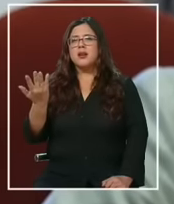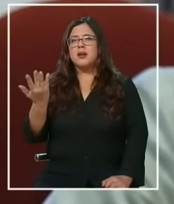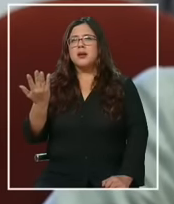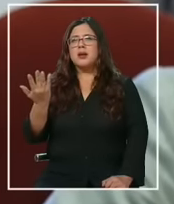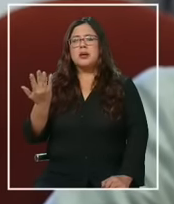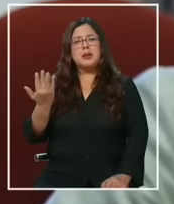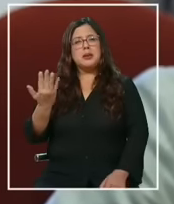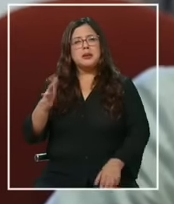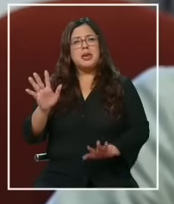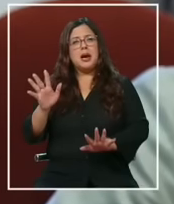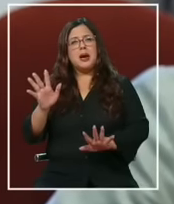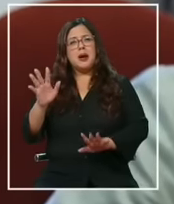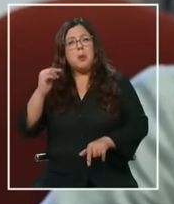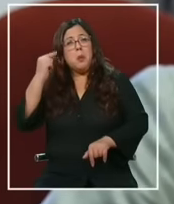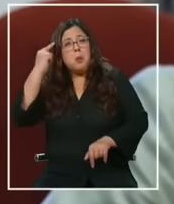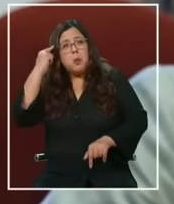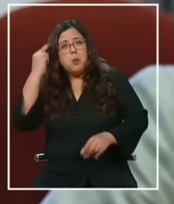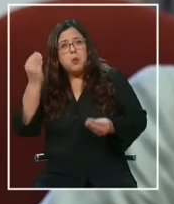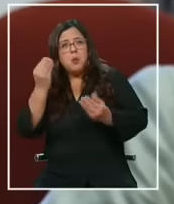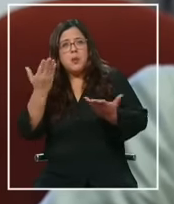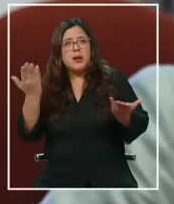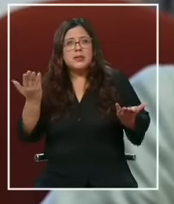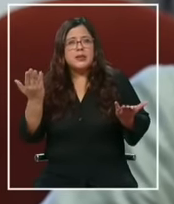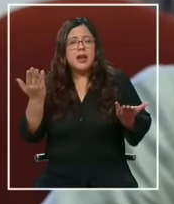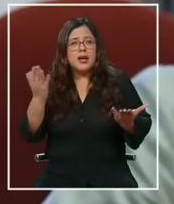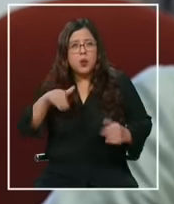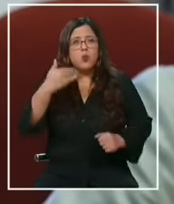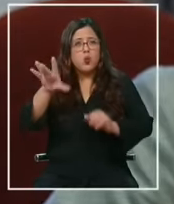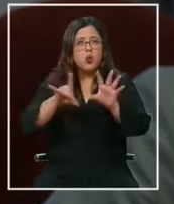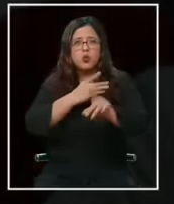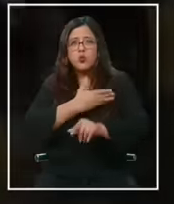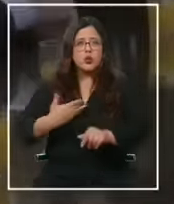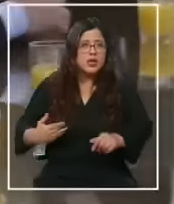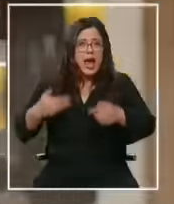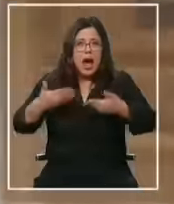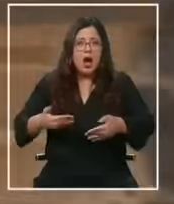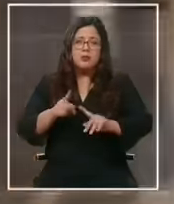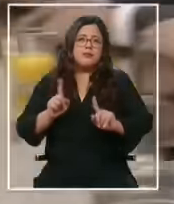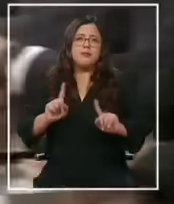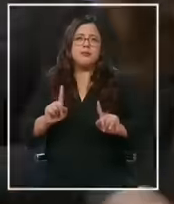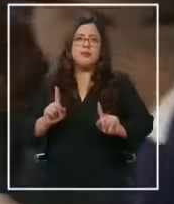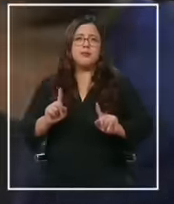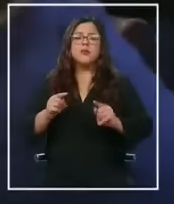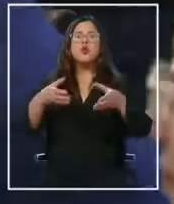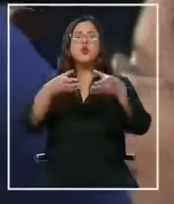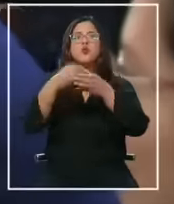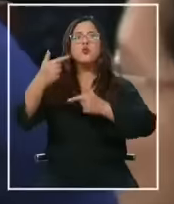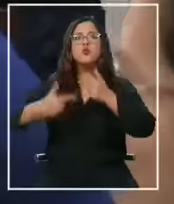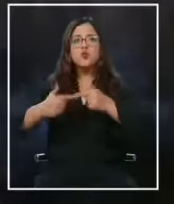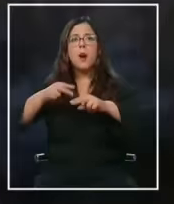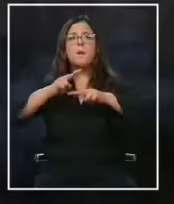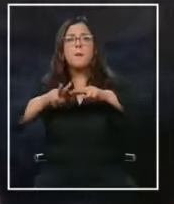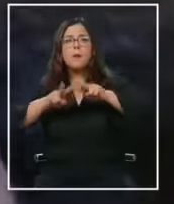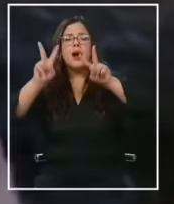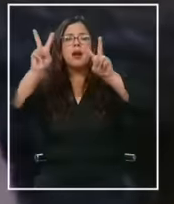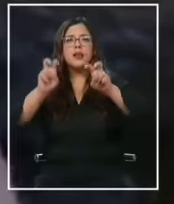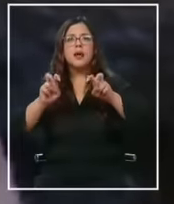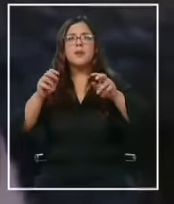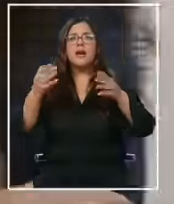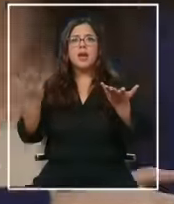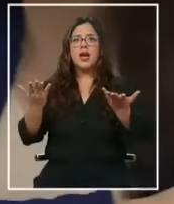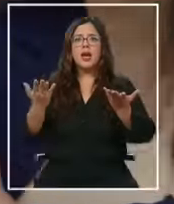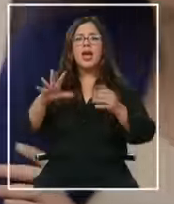aseveraciones categóricas en términos a qué es lo que va a pasar en la próxima elección presidencial. Los partidos por ahora se preparan para las municipales de